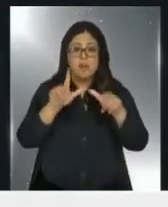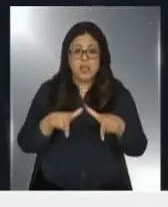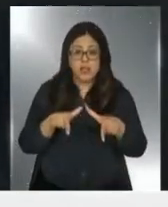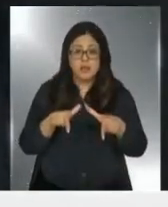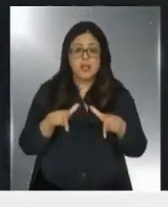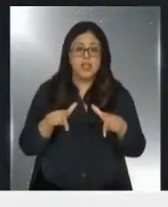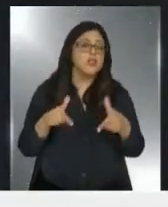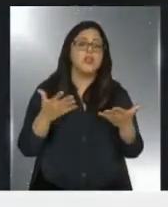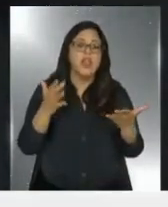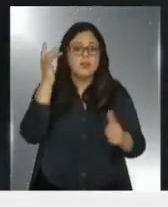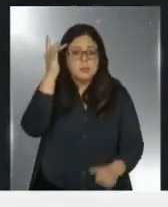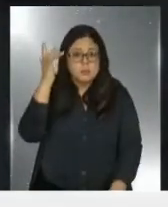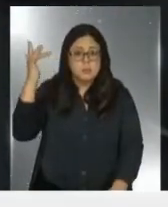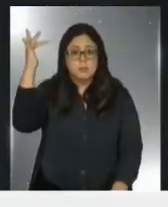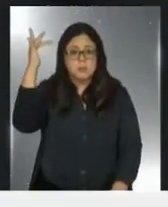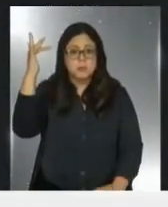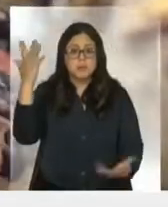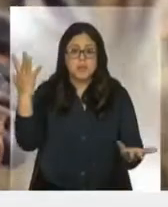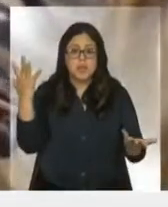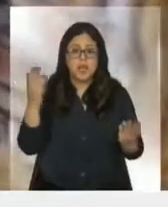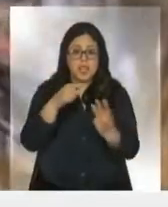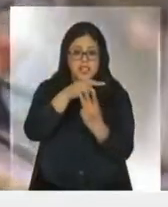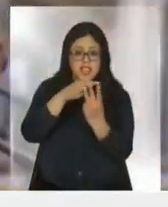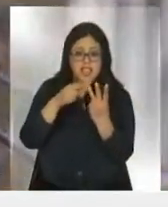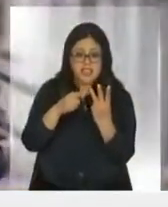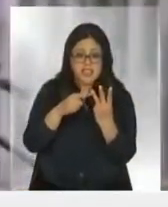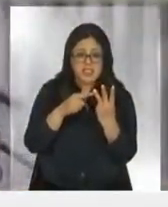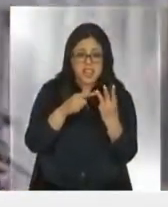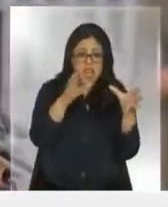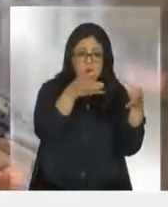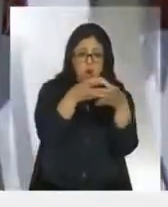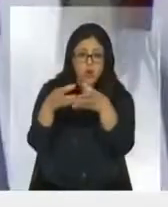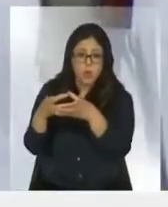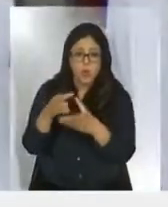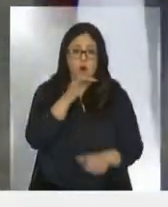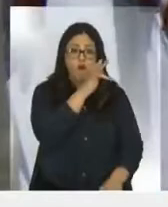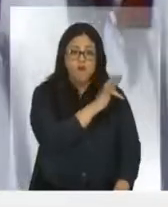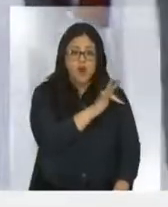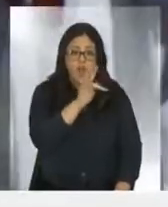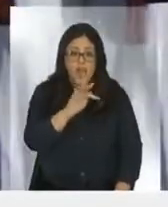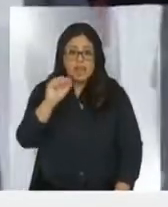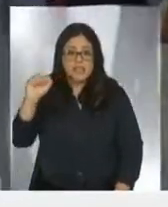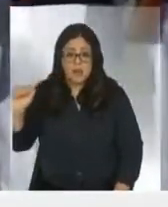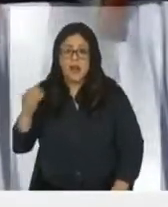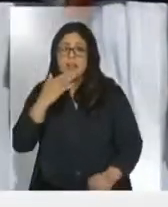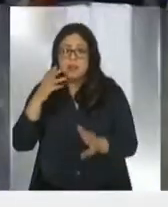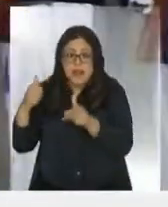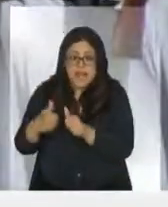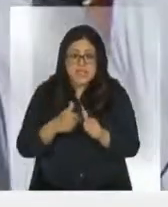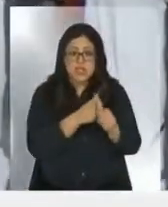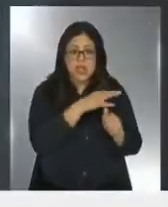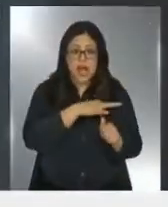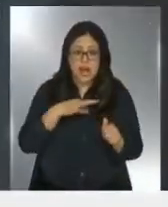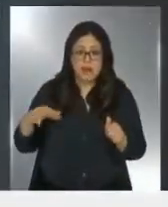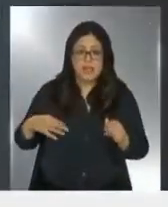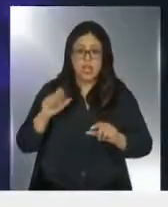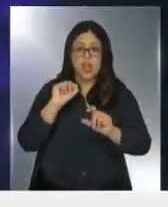que agrupa la inteligencia de las tres ramas de las Fuerzas Armadas y asesora al Ministerio de